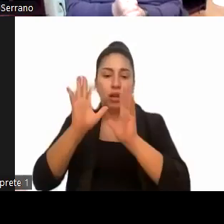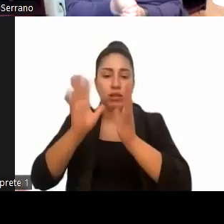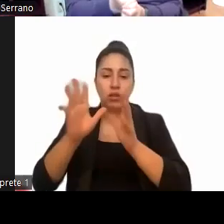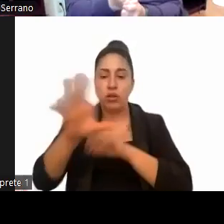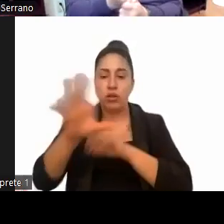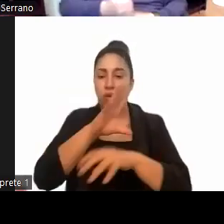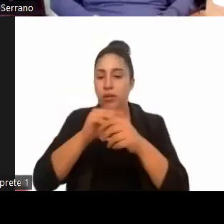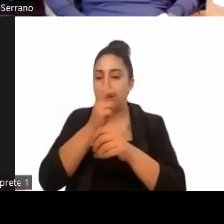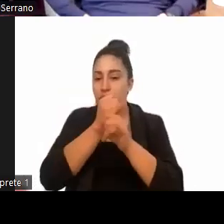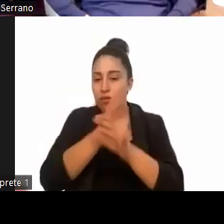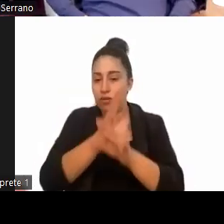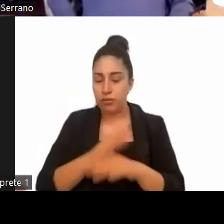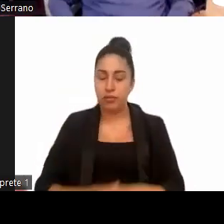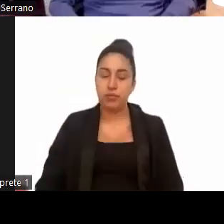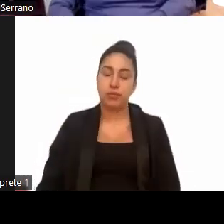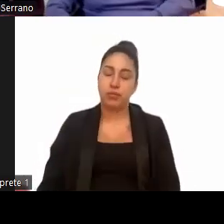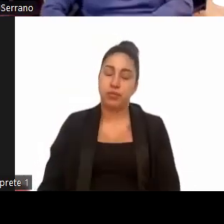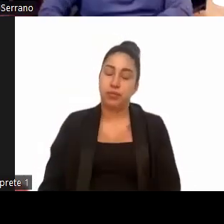el acuerdo.